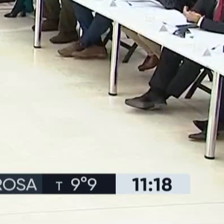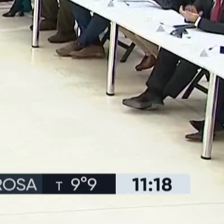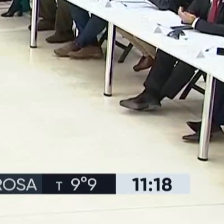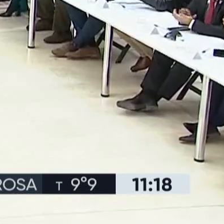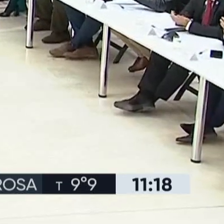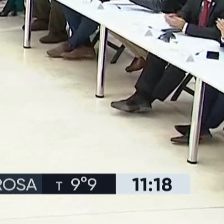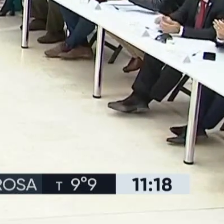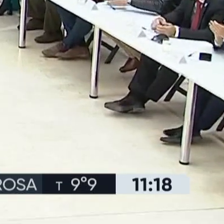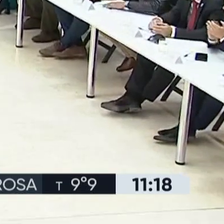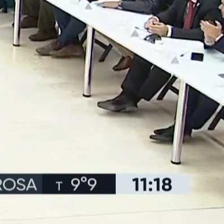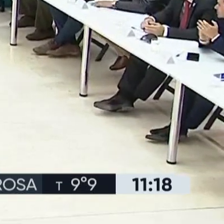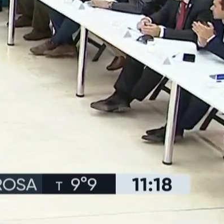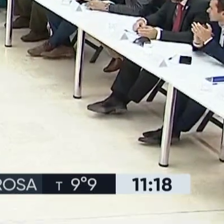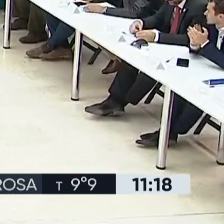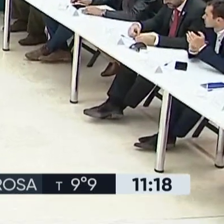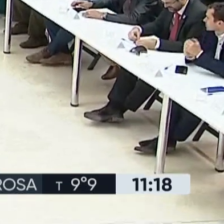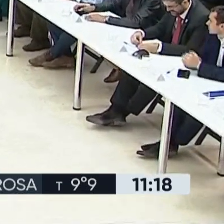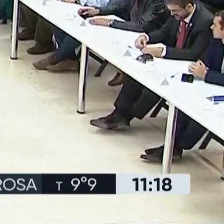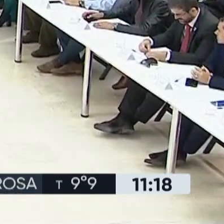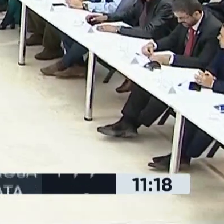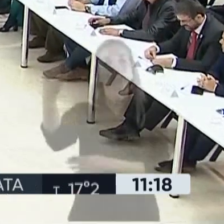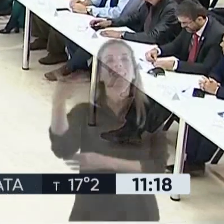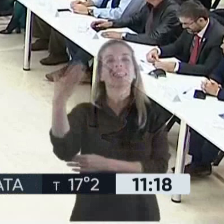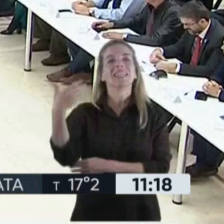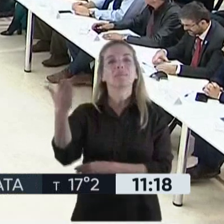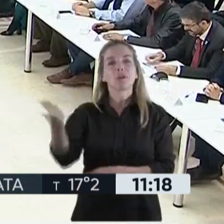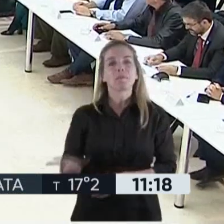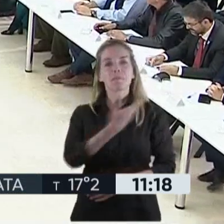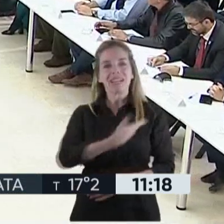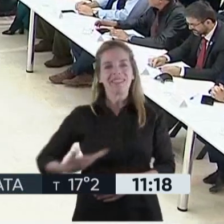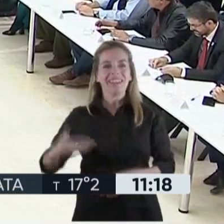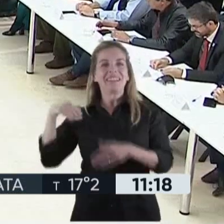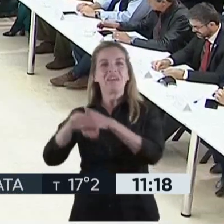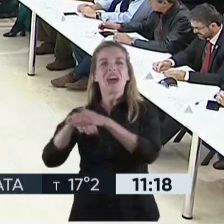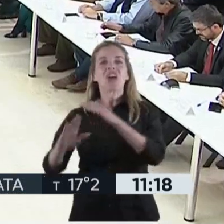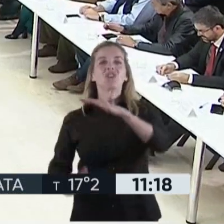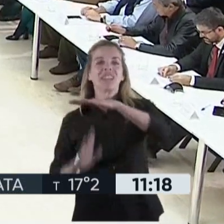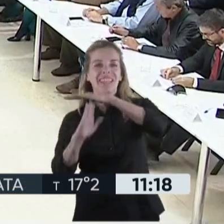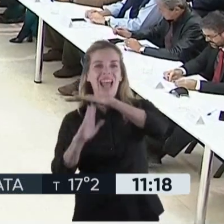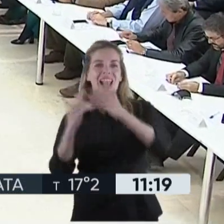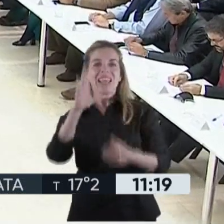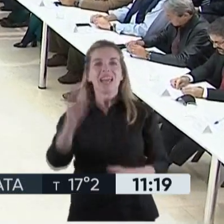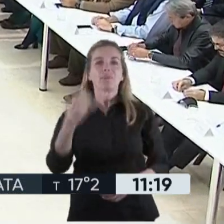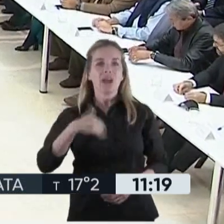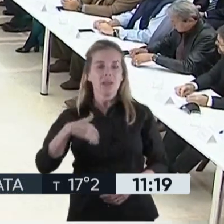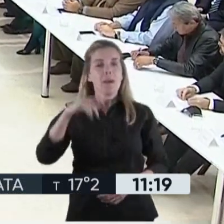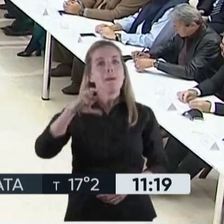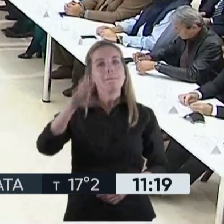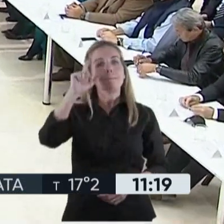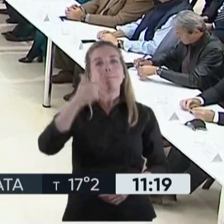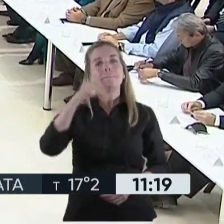A continuación, escucharemos las palabras del señor presidente del Banco Central de la República Argentina, Miguel Ángel